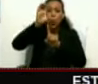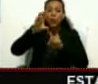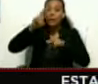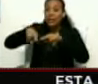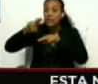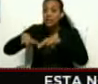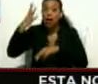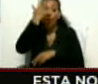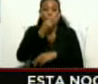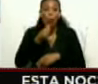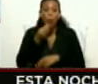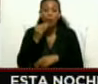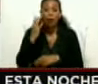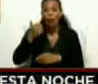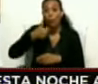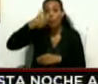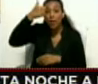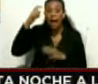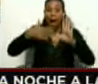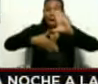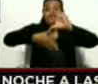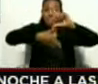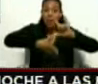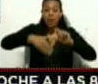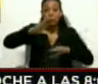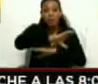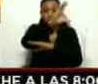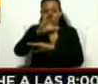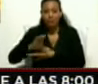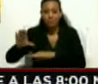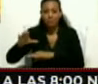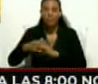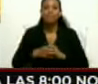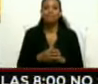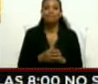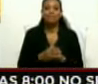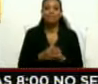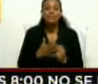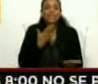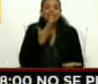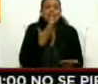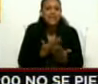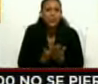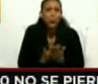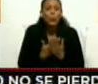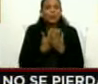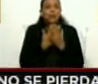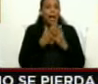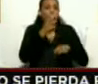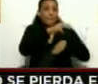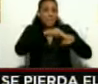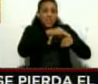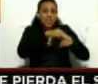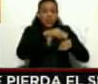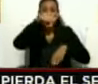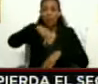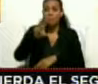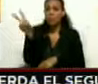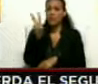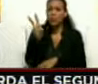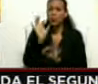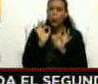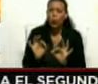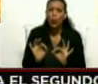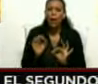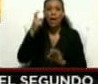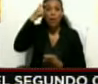la adolescencia y la juventud en América Latina y el Caribe. Estamos muy, muy agradecidos al ministro y al gobierno de Venezuela porque